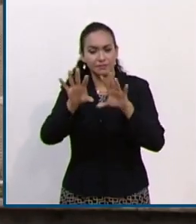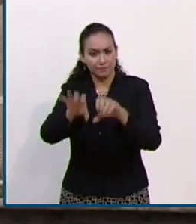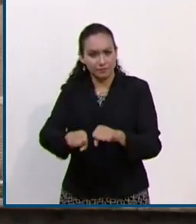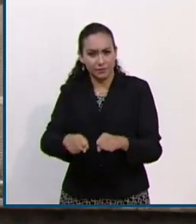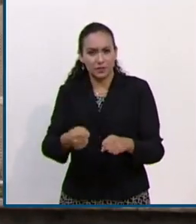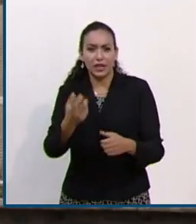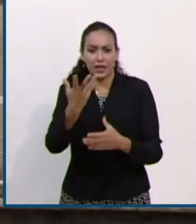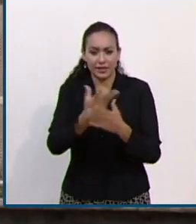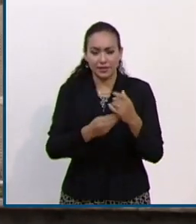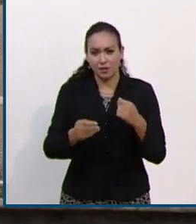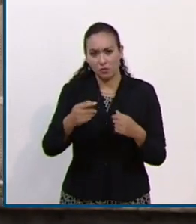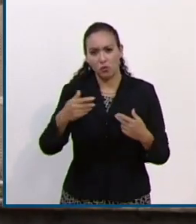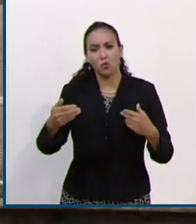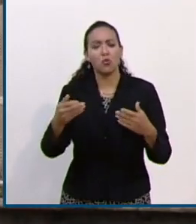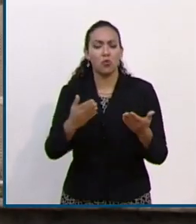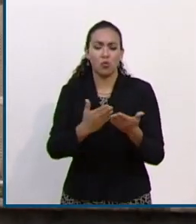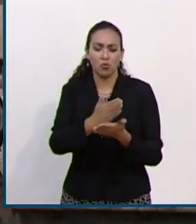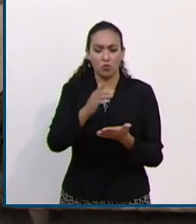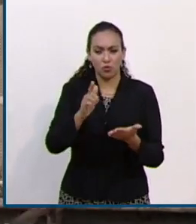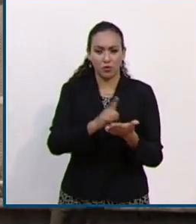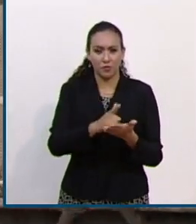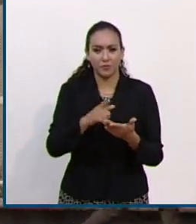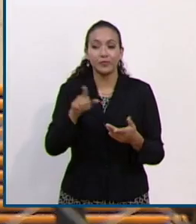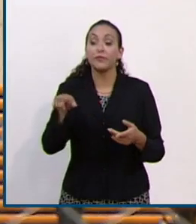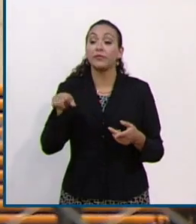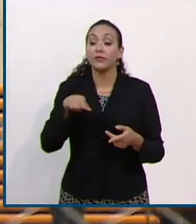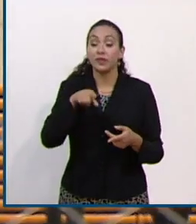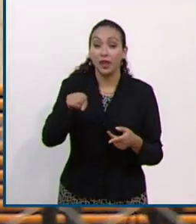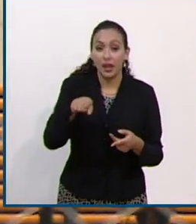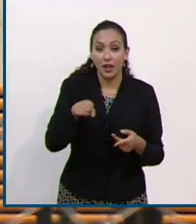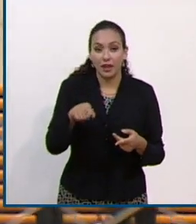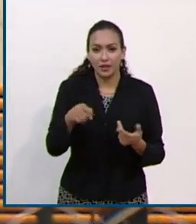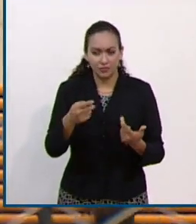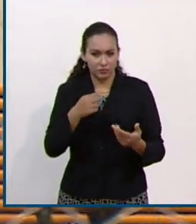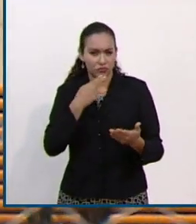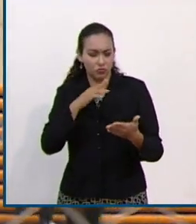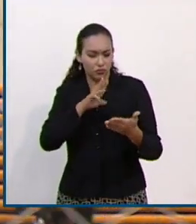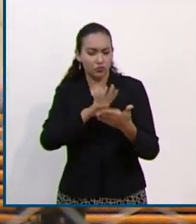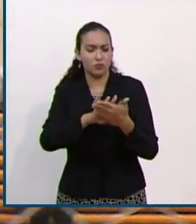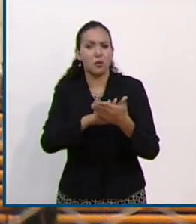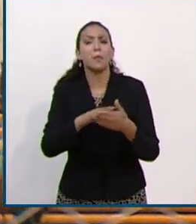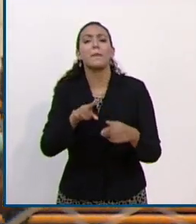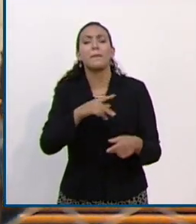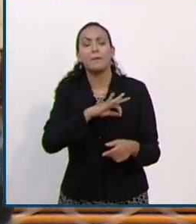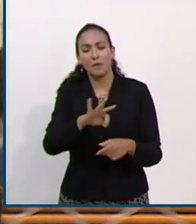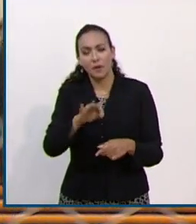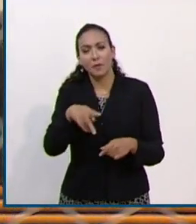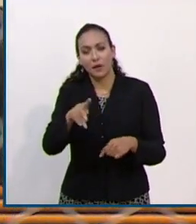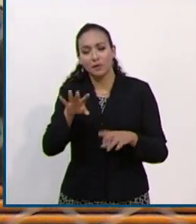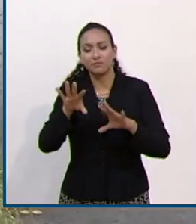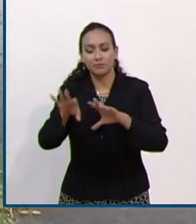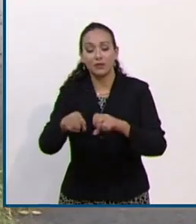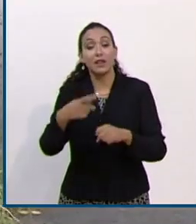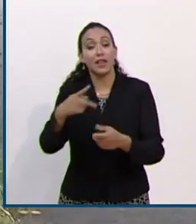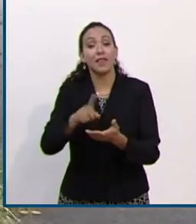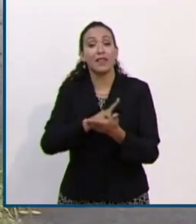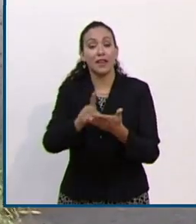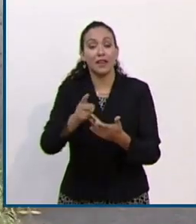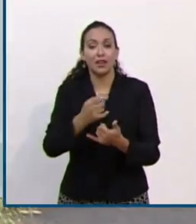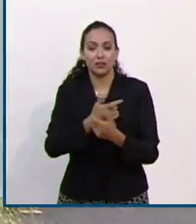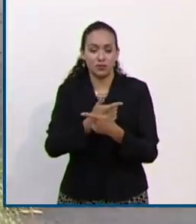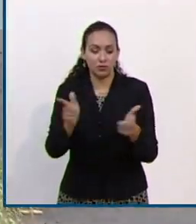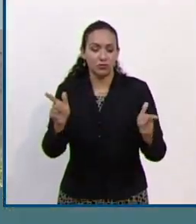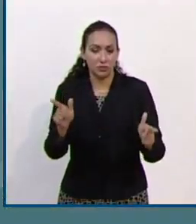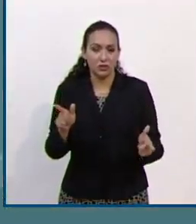de la justicia no vulnera el principio de mínima intervención en materia penal y no afecta desproporcionalmente el derecho humano a la libertad